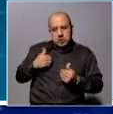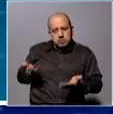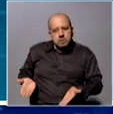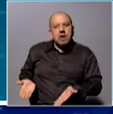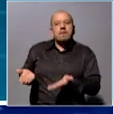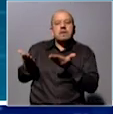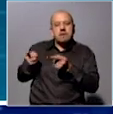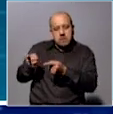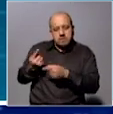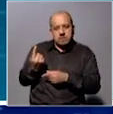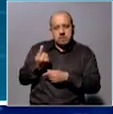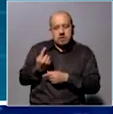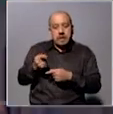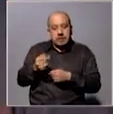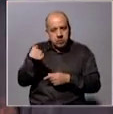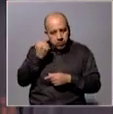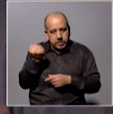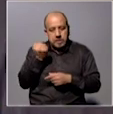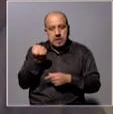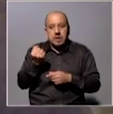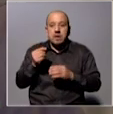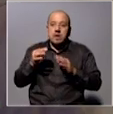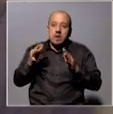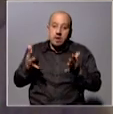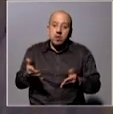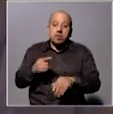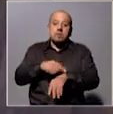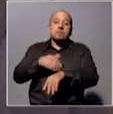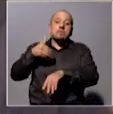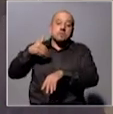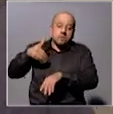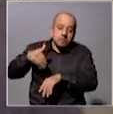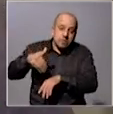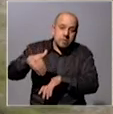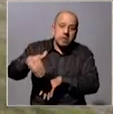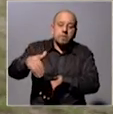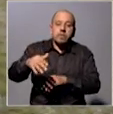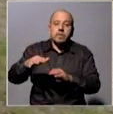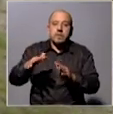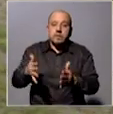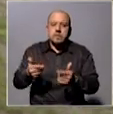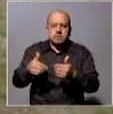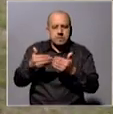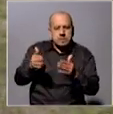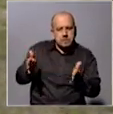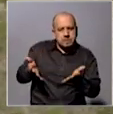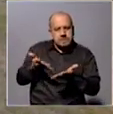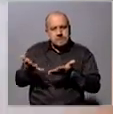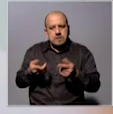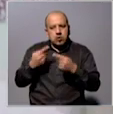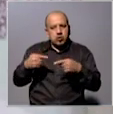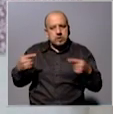esa autonomía, cosa que me parecía muy importante. Con el correr del tiempo empezaron a aparecer